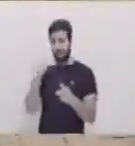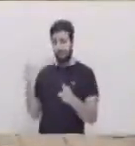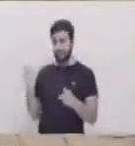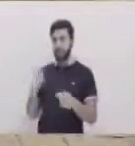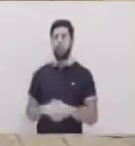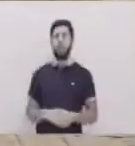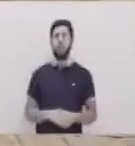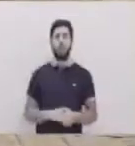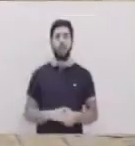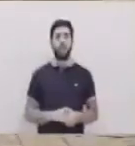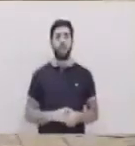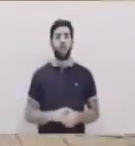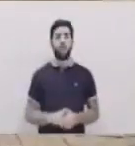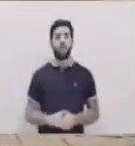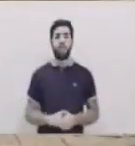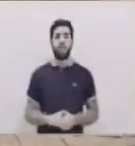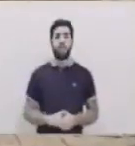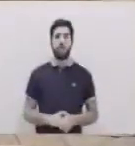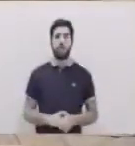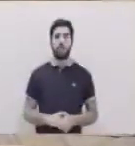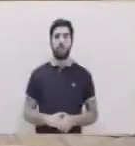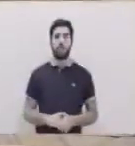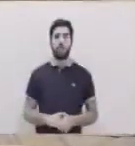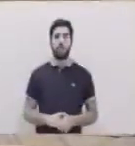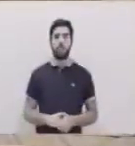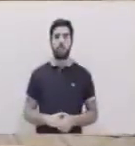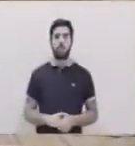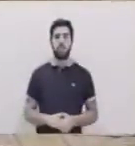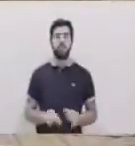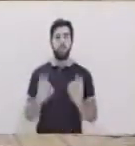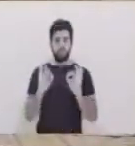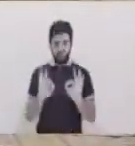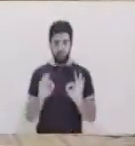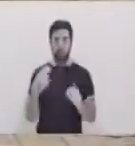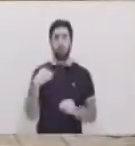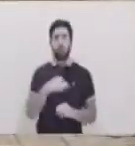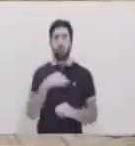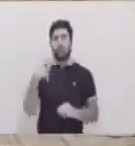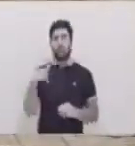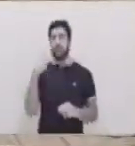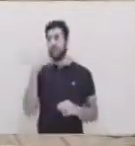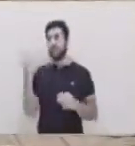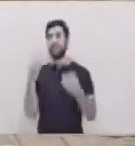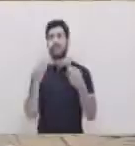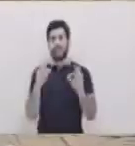pie, amortiguamos, tratamos de equilibrar.